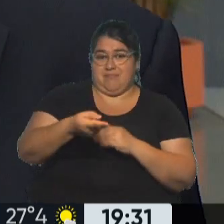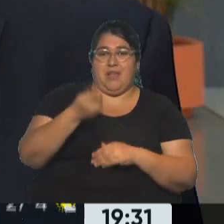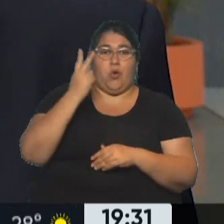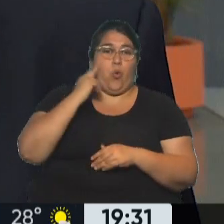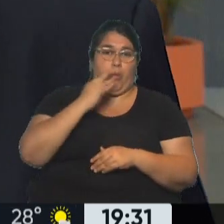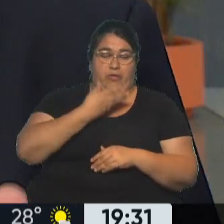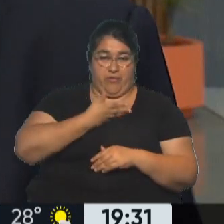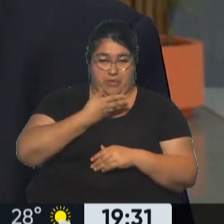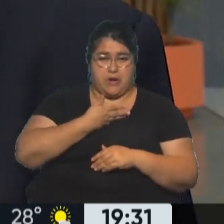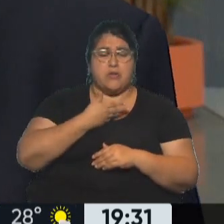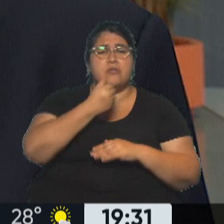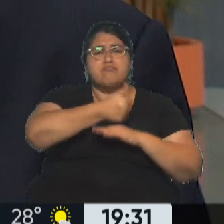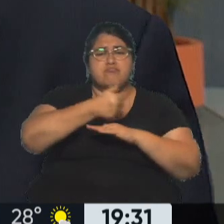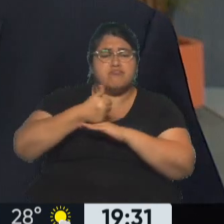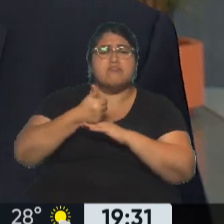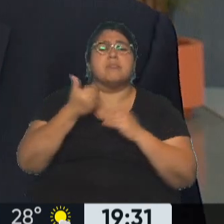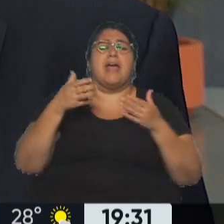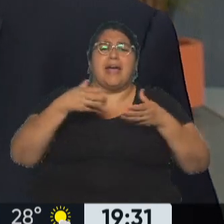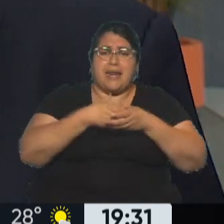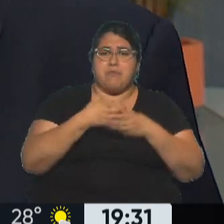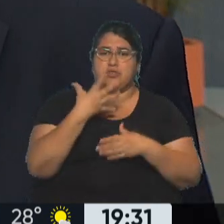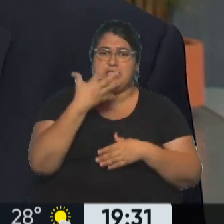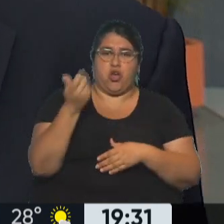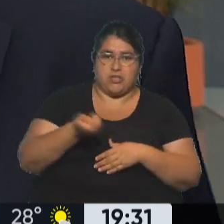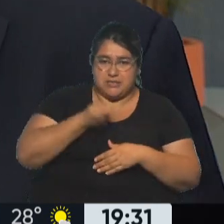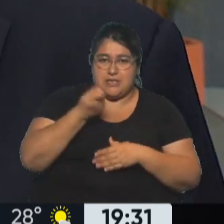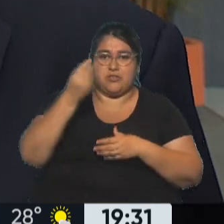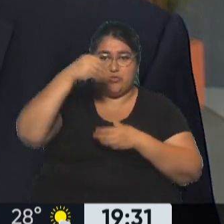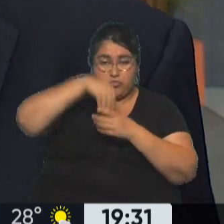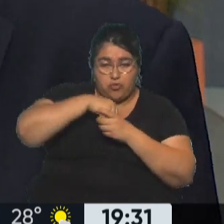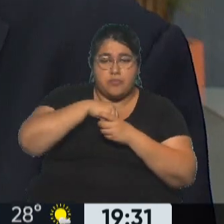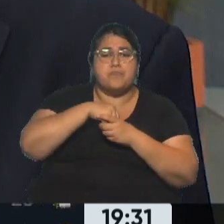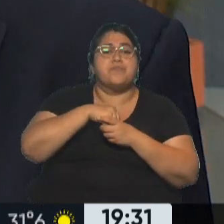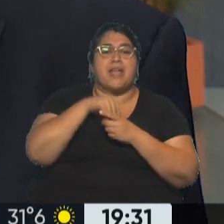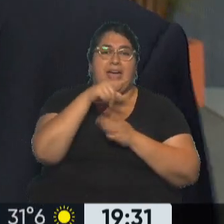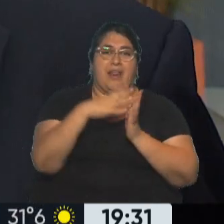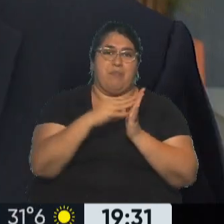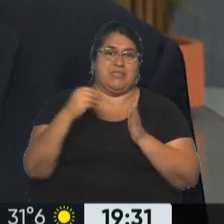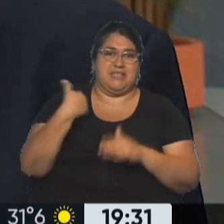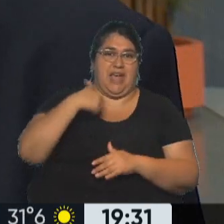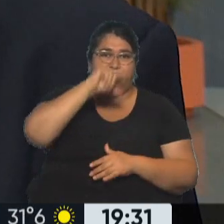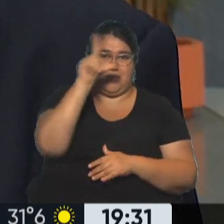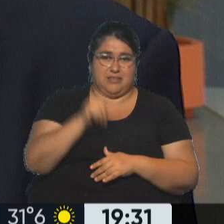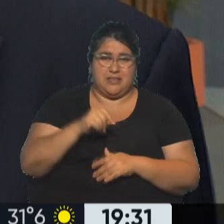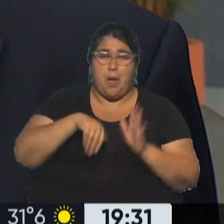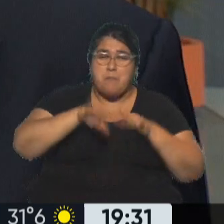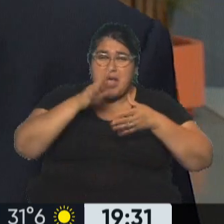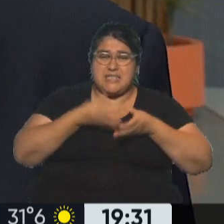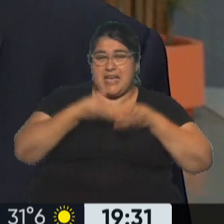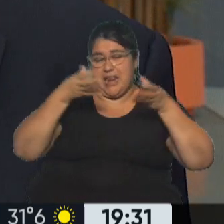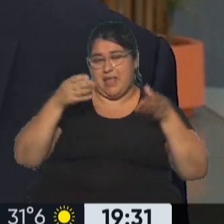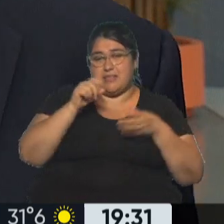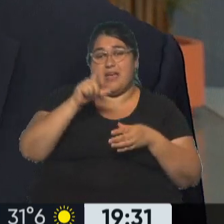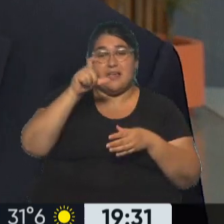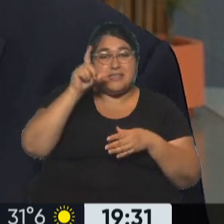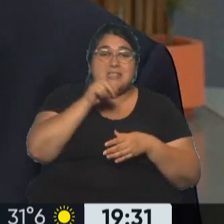de febrero. Van a participar los 5 gremios del sector que tienen representación en todo el país. El más grande de los sindicatos,